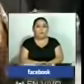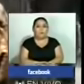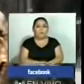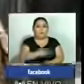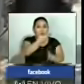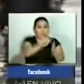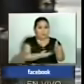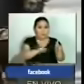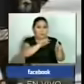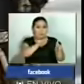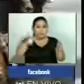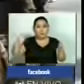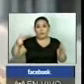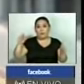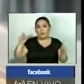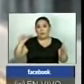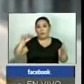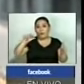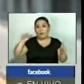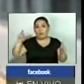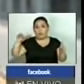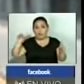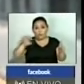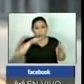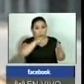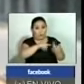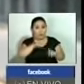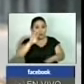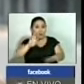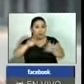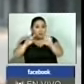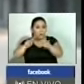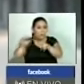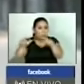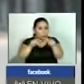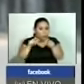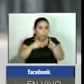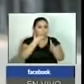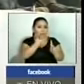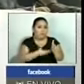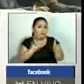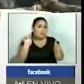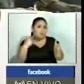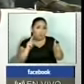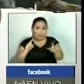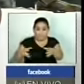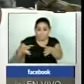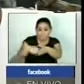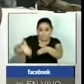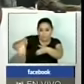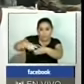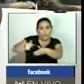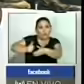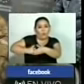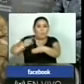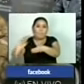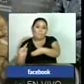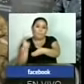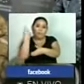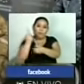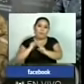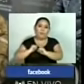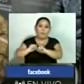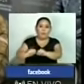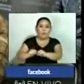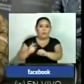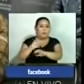El soldado Guillermo Antonio Cruz Rosales, de 47 años, se convirtió en la primera víctima de la institución castrense